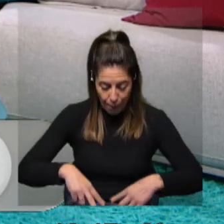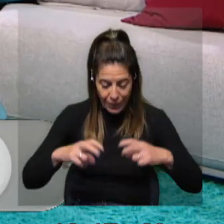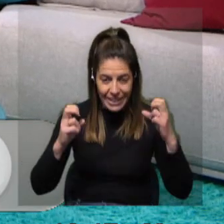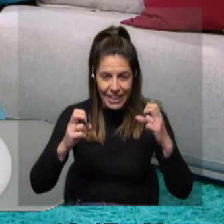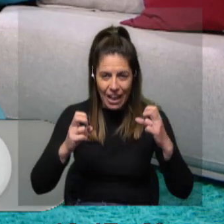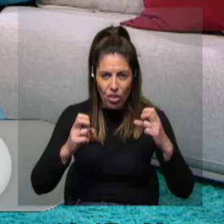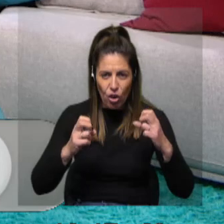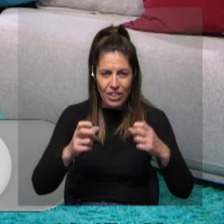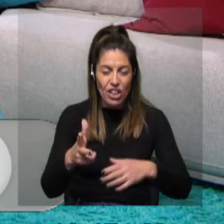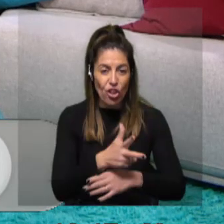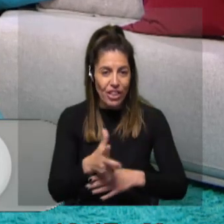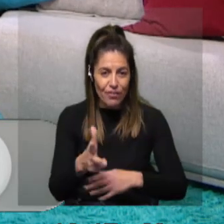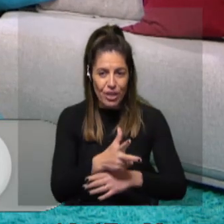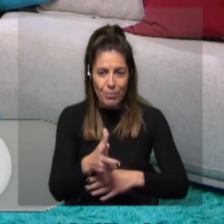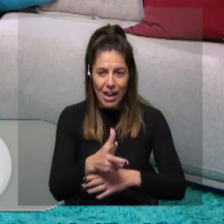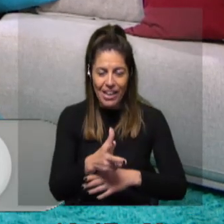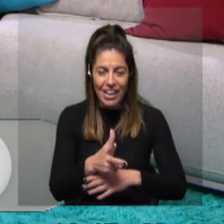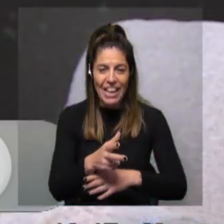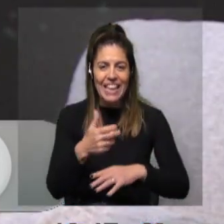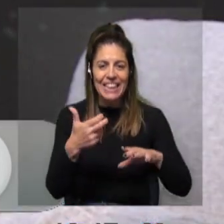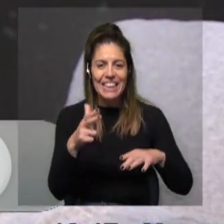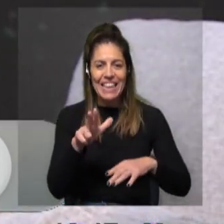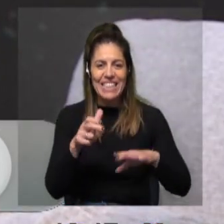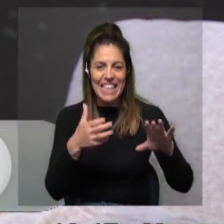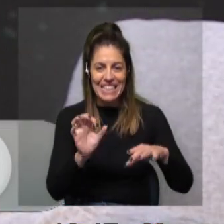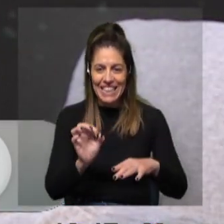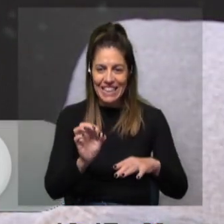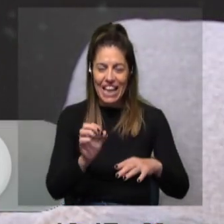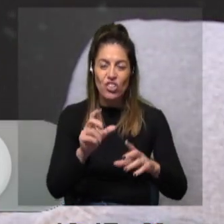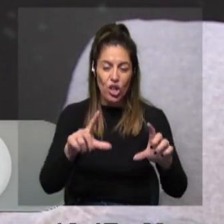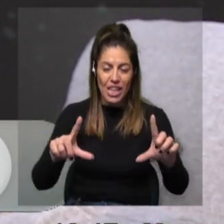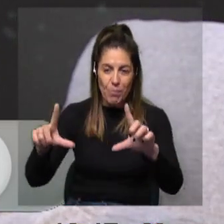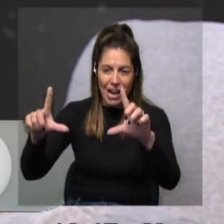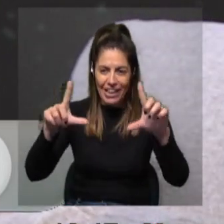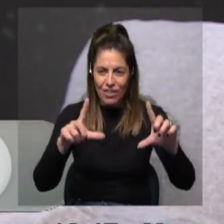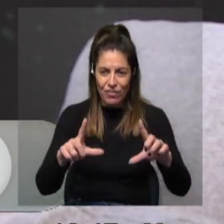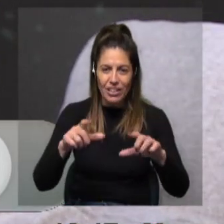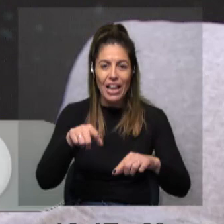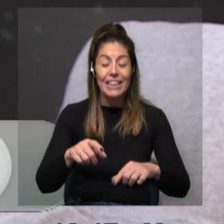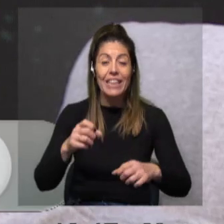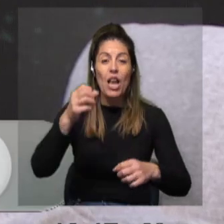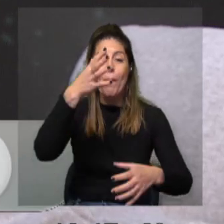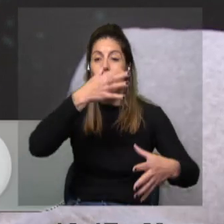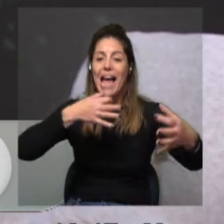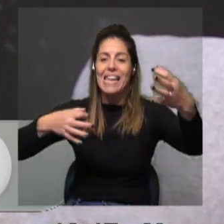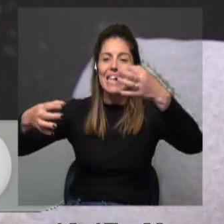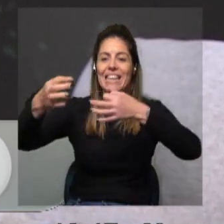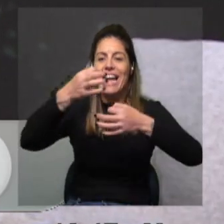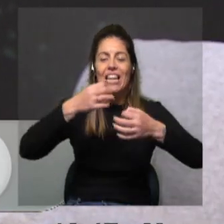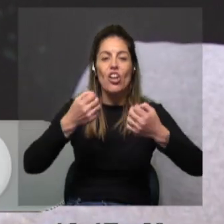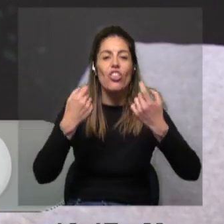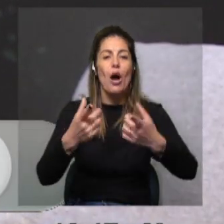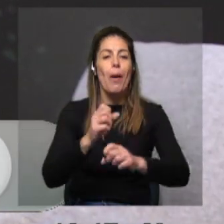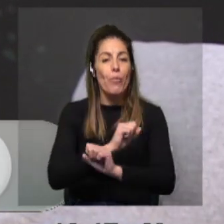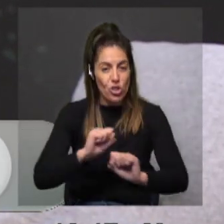en 360, que después les cuento más o menos qué es, son las imágenes esféricas, digamos. Y el planetario, bueno, daba la posibilidad que cambiaba, ya no